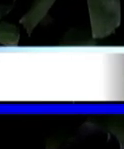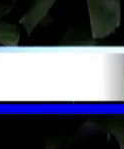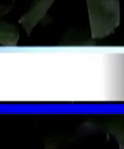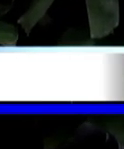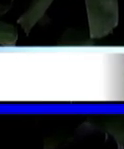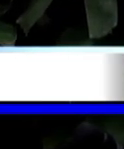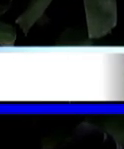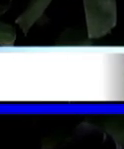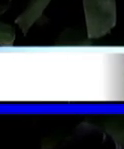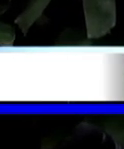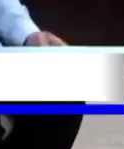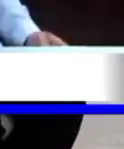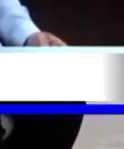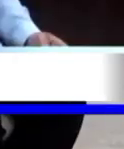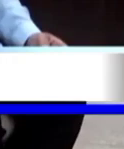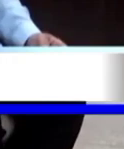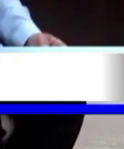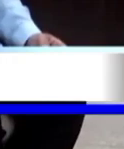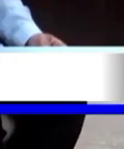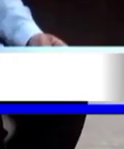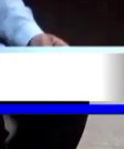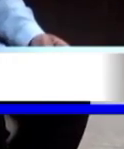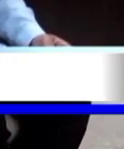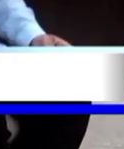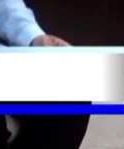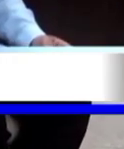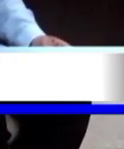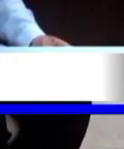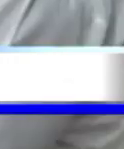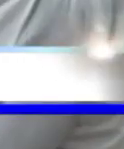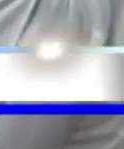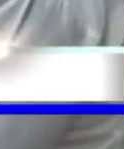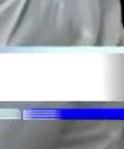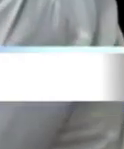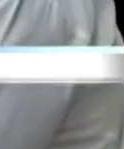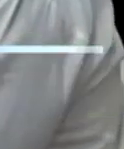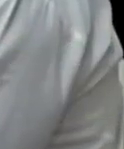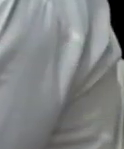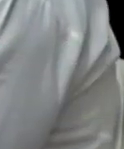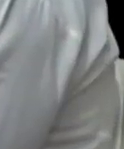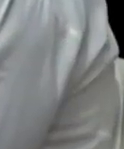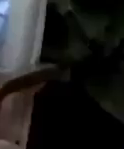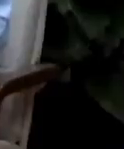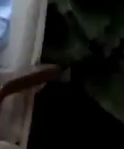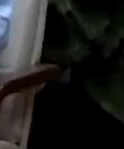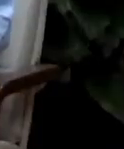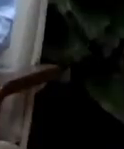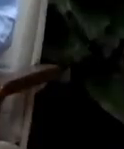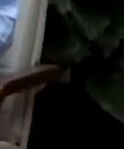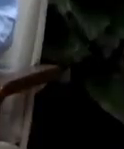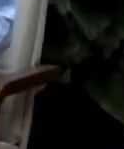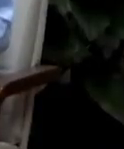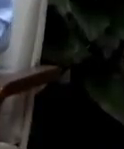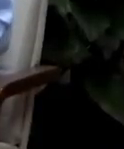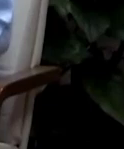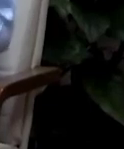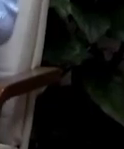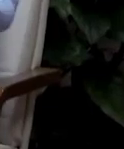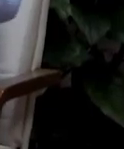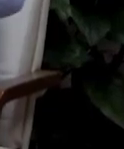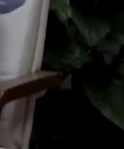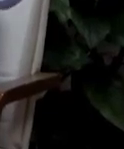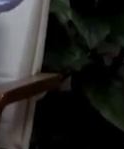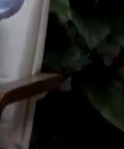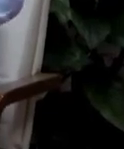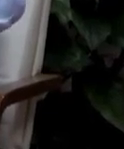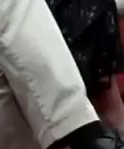fue portador de una carta que le enviara el líder de la gran nación sudamericana a su homólogo cubano, gesto que Díaz-Canel agradeció a la vez que le